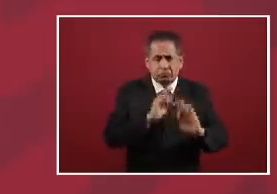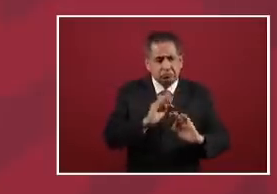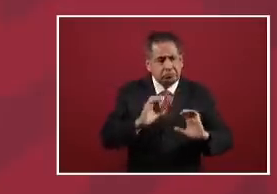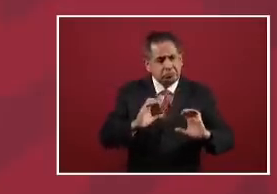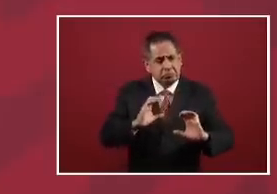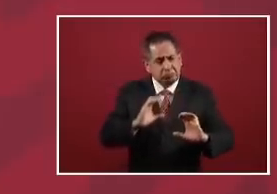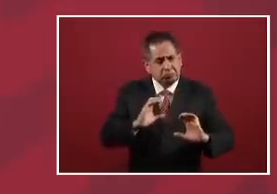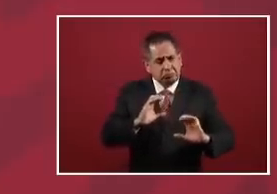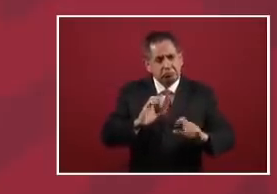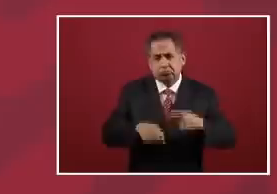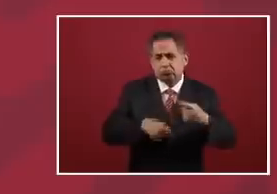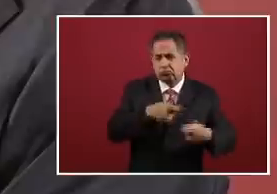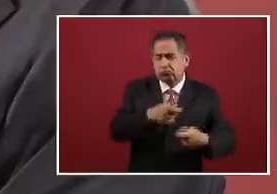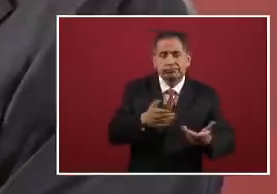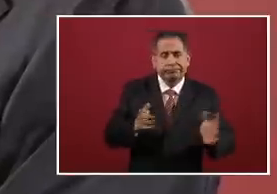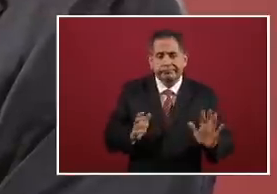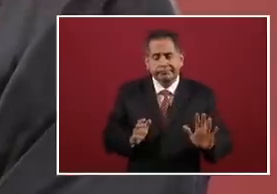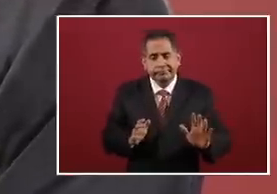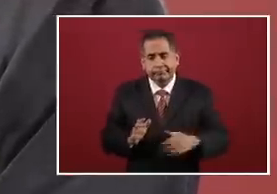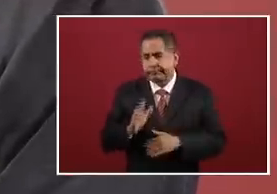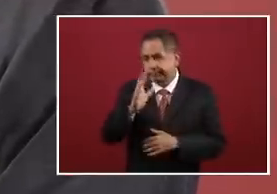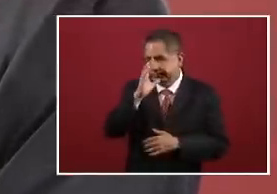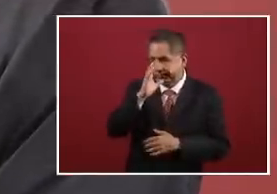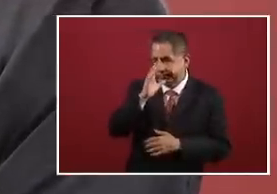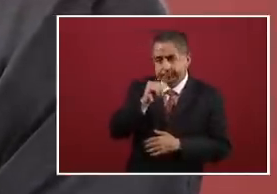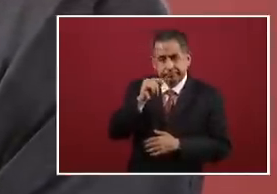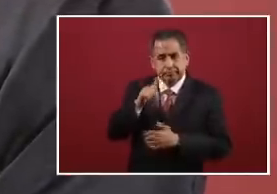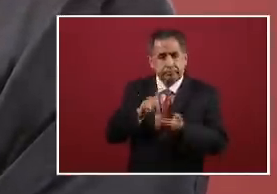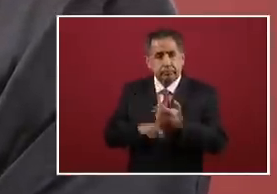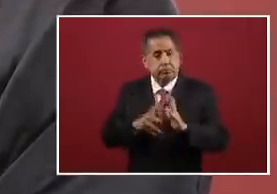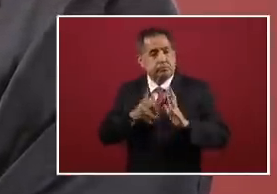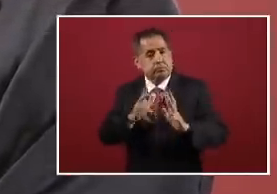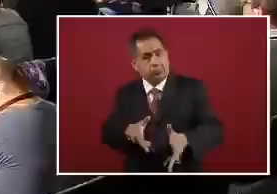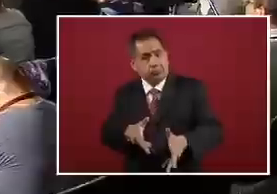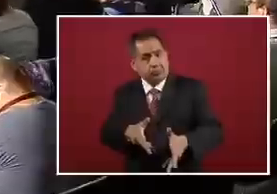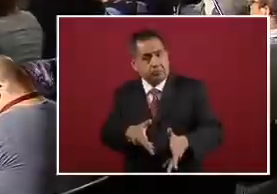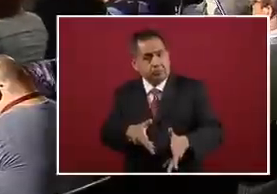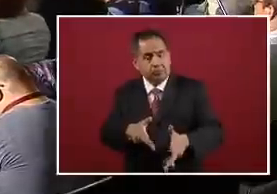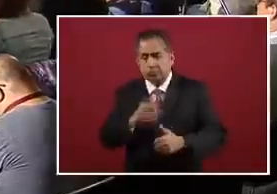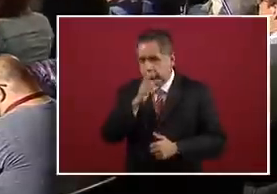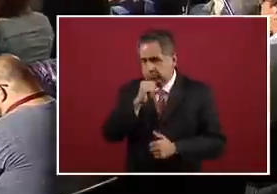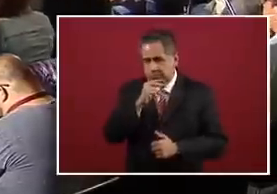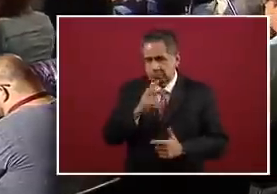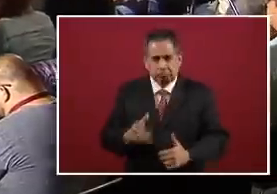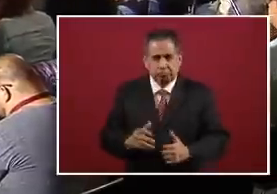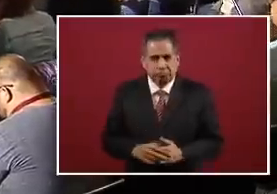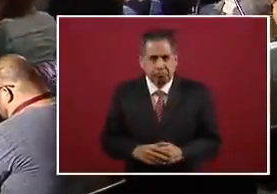también no se puede tener sin uso,